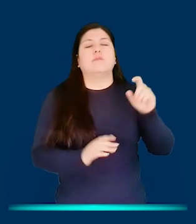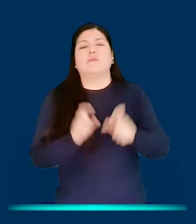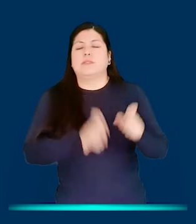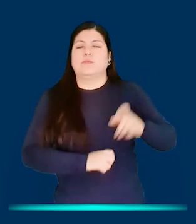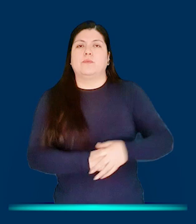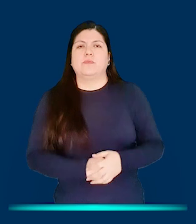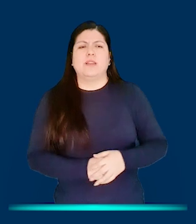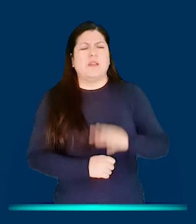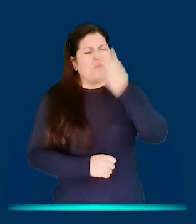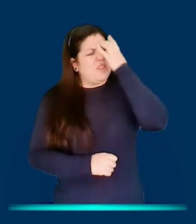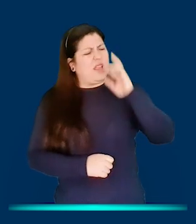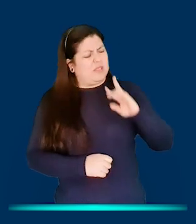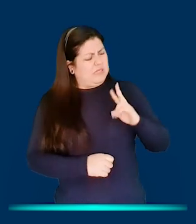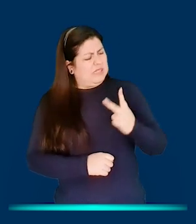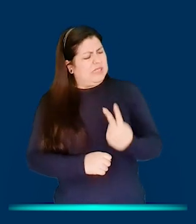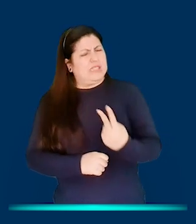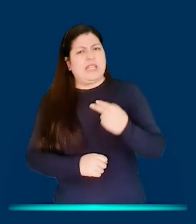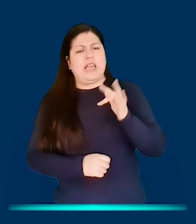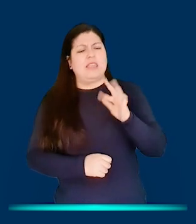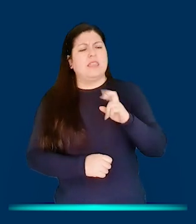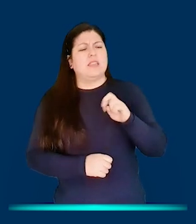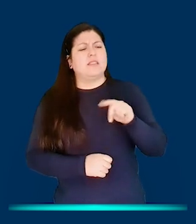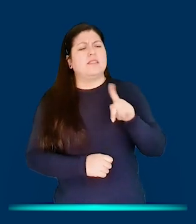paz es